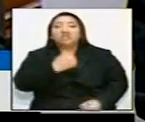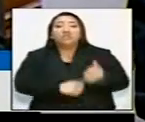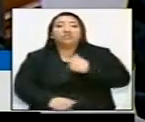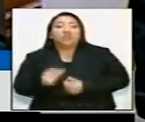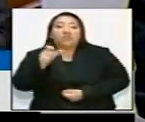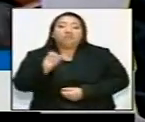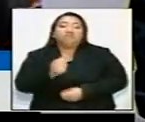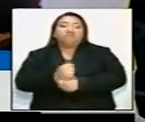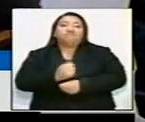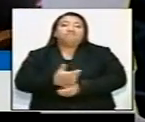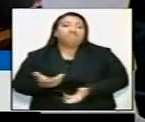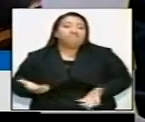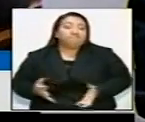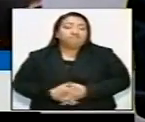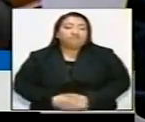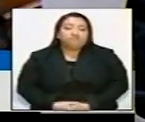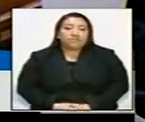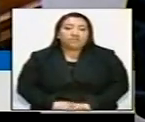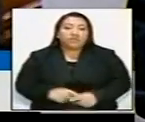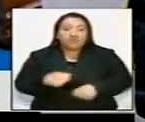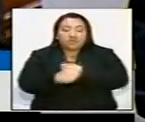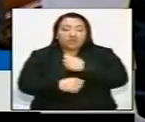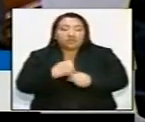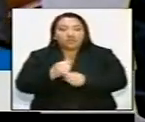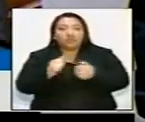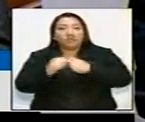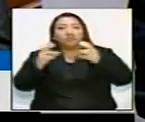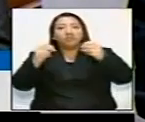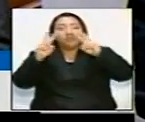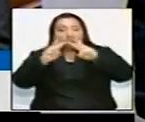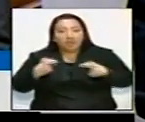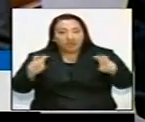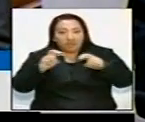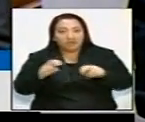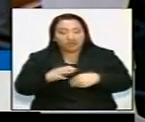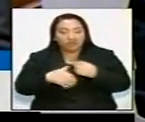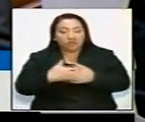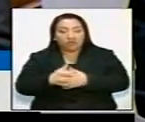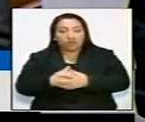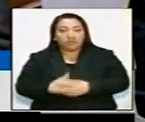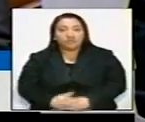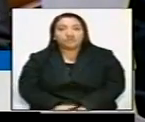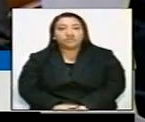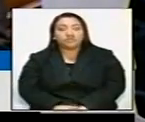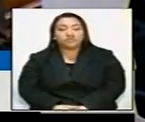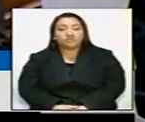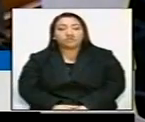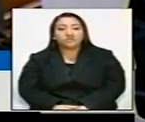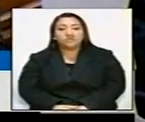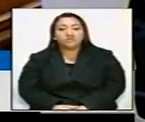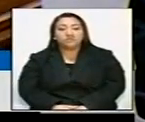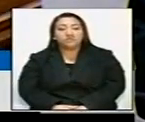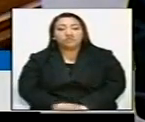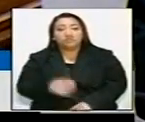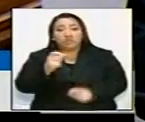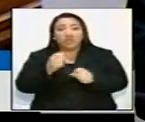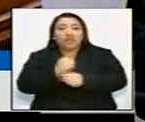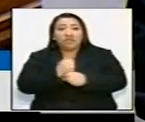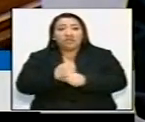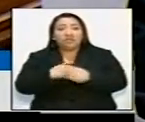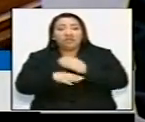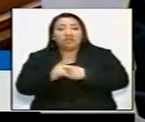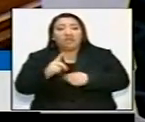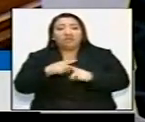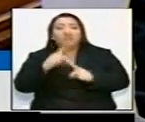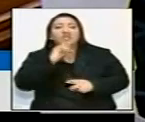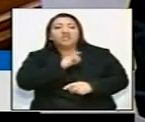El empleo. Este año, de acuerdo a analistas de primer nivel, gente que trabaja para